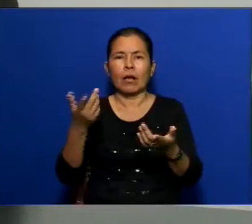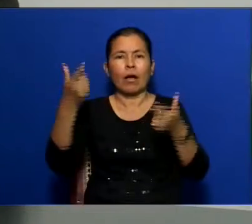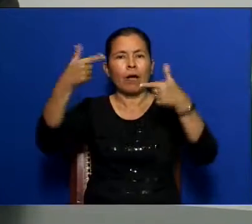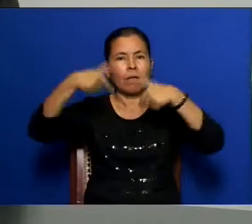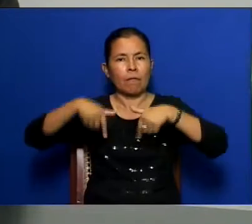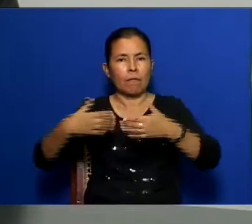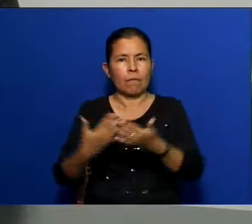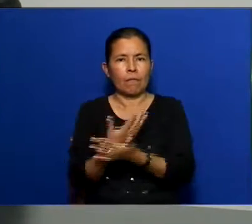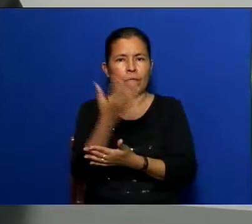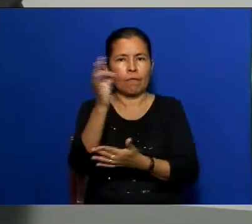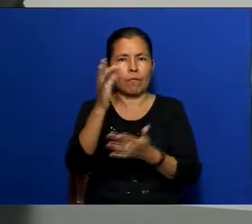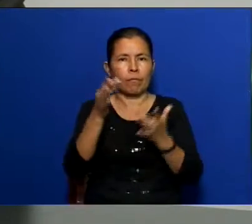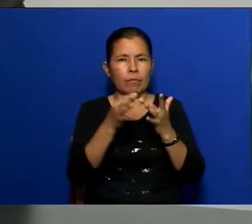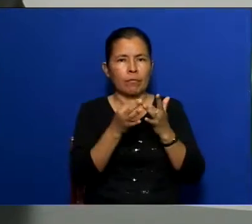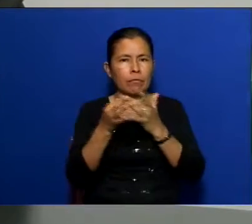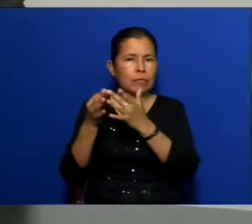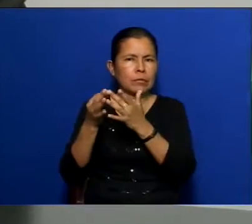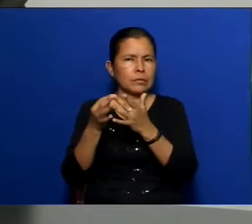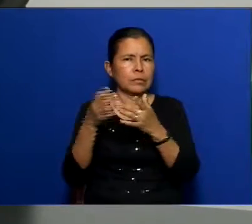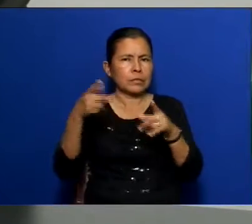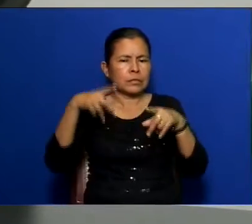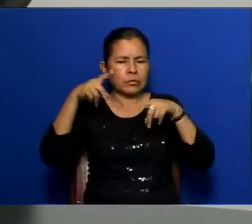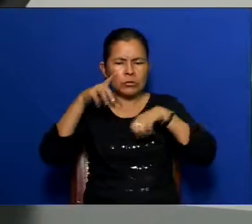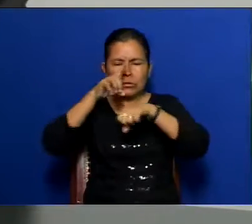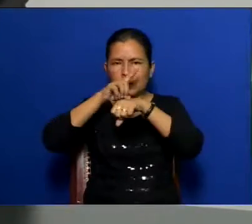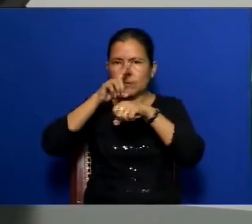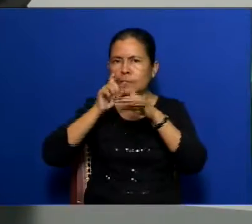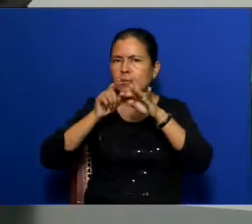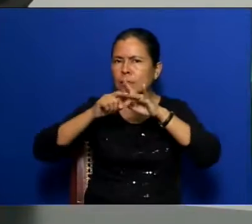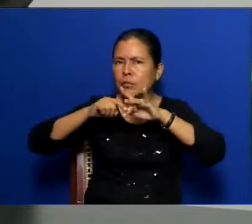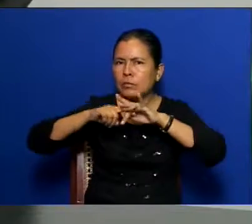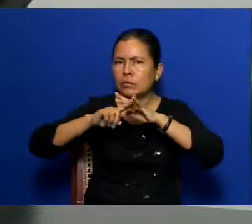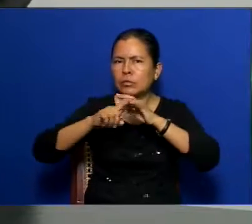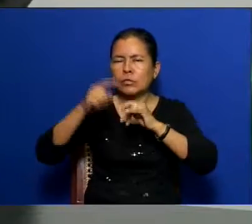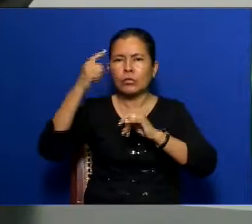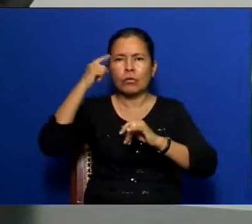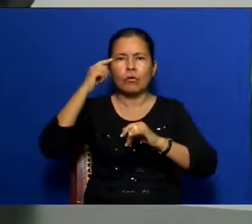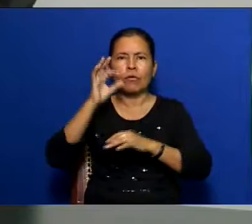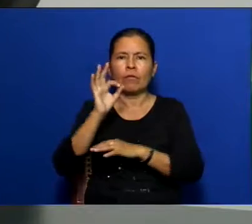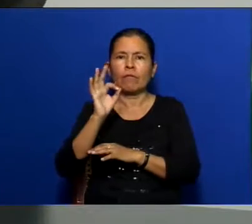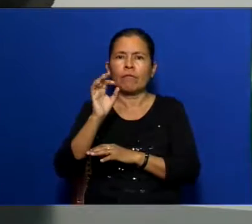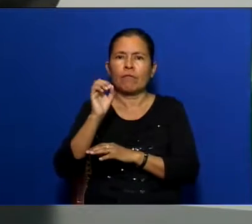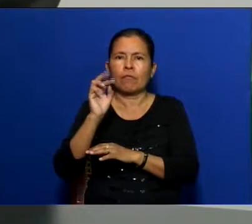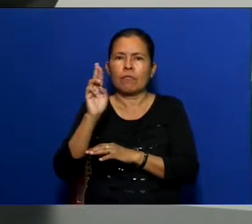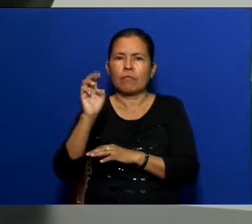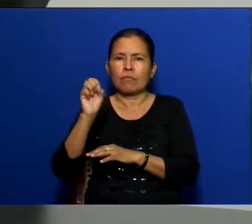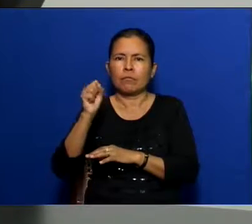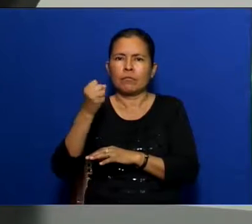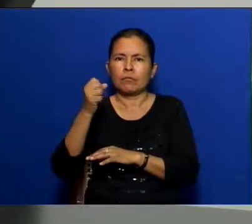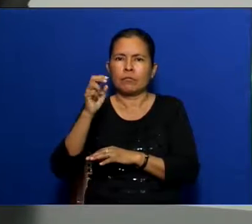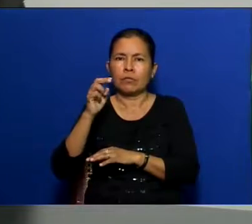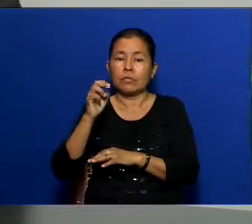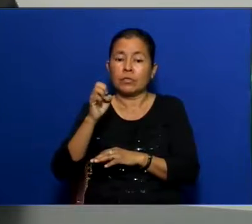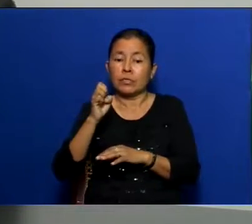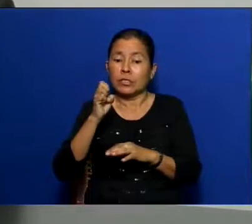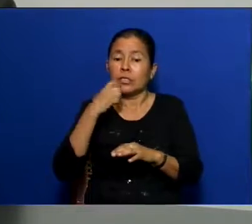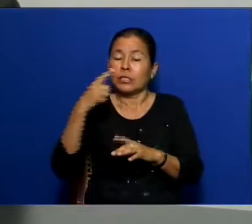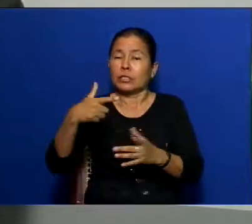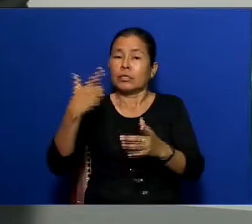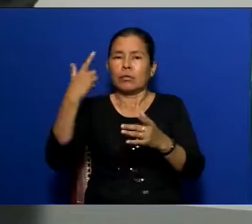especialización de nuestros peritos en el tema de la psicología forense y en el tema de la psicotraumatología forense